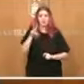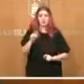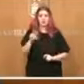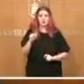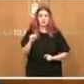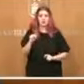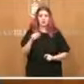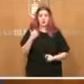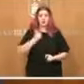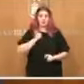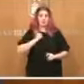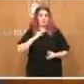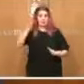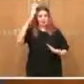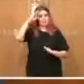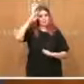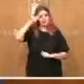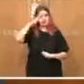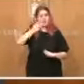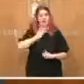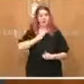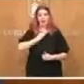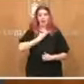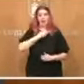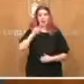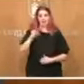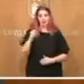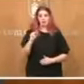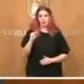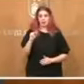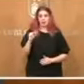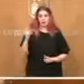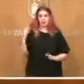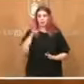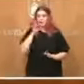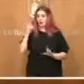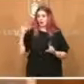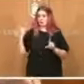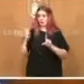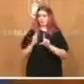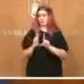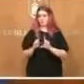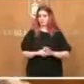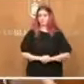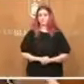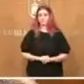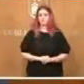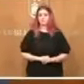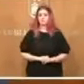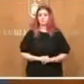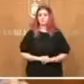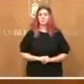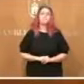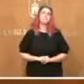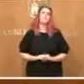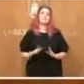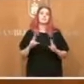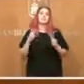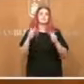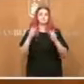cierto, aprovecho también para saludar al alcalde de Coslada, que se ha incorporado ahora a este debate. Volviendo a este